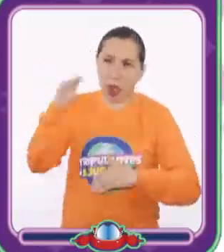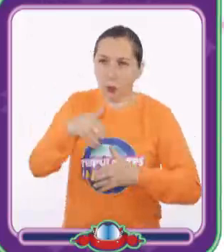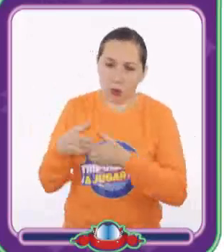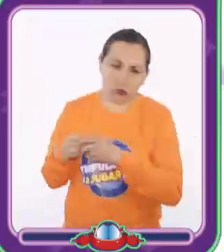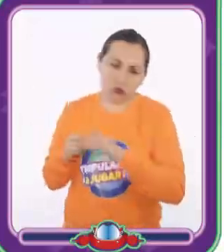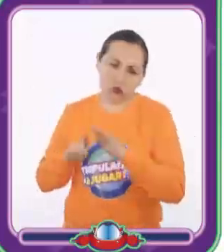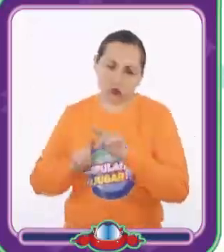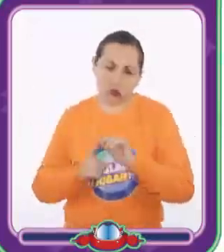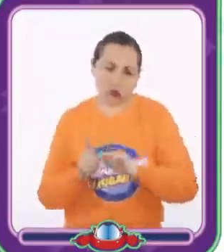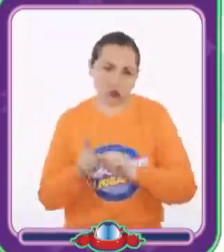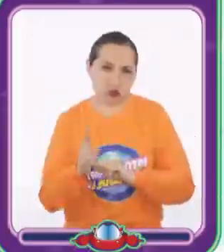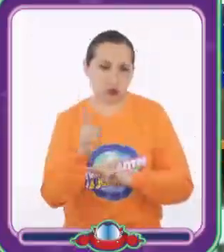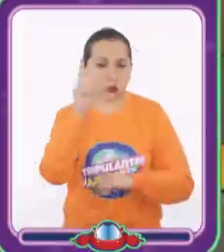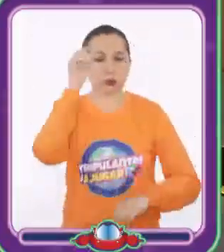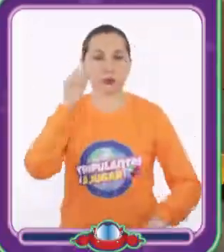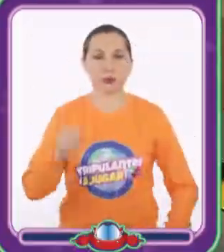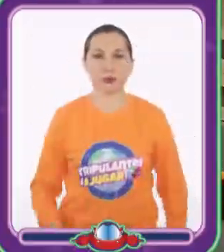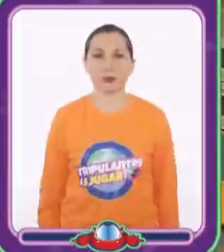vamos!